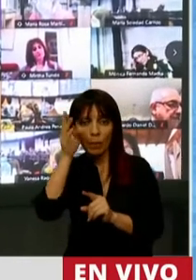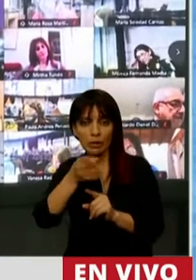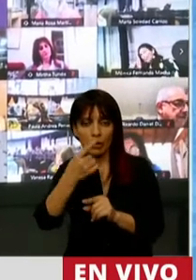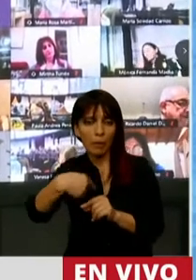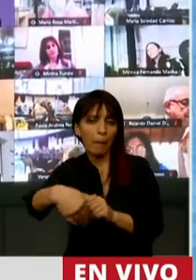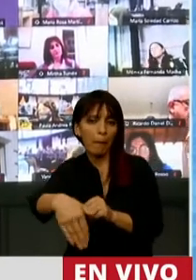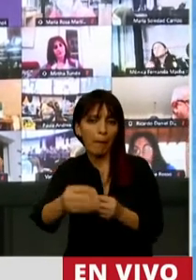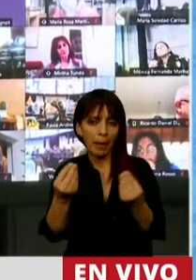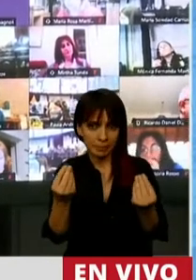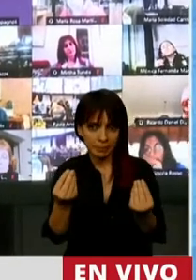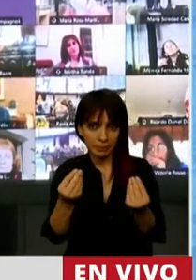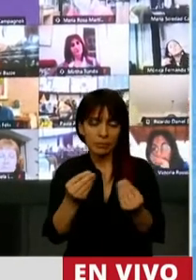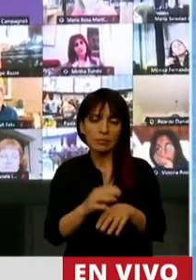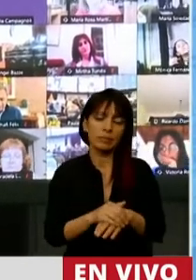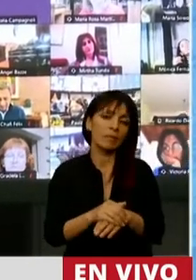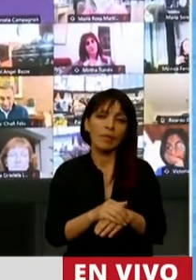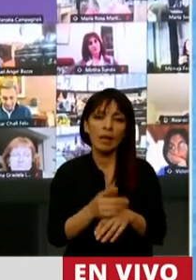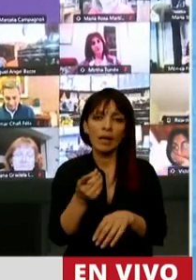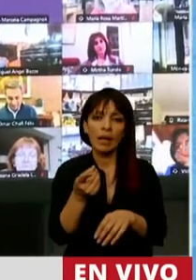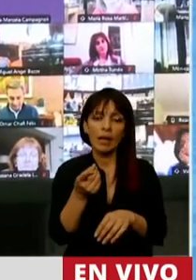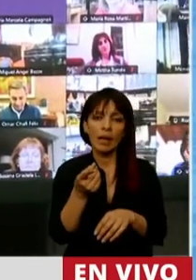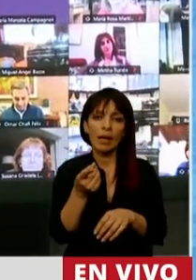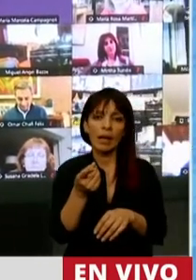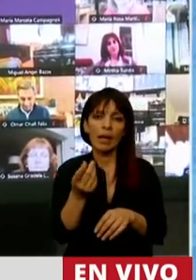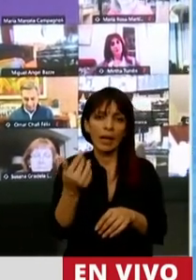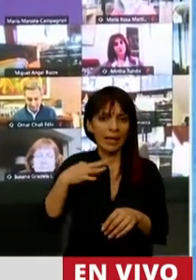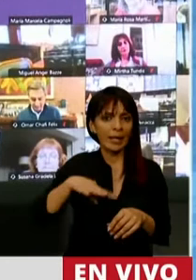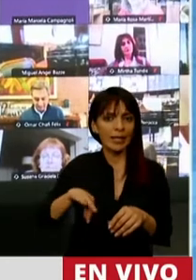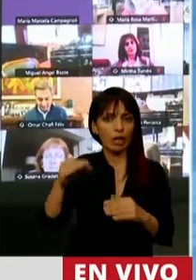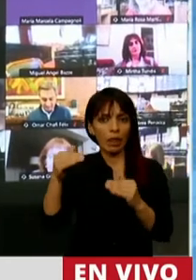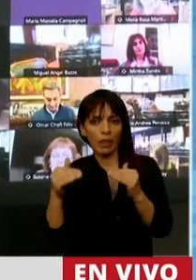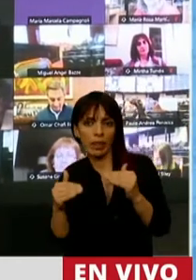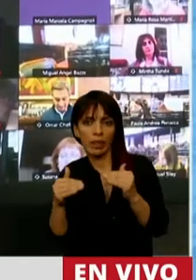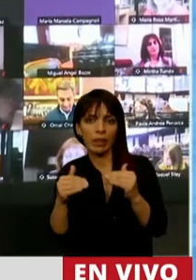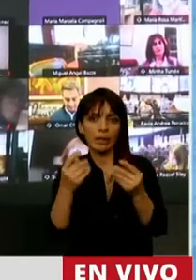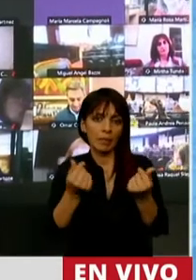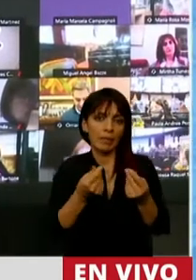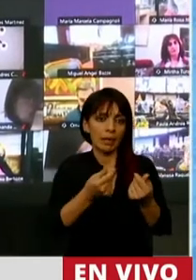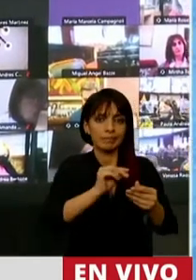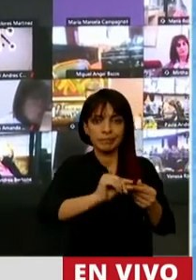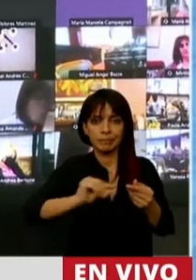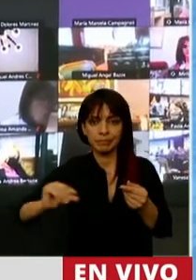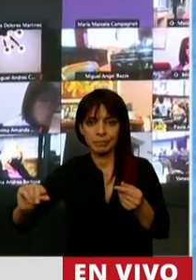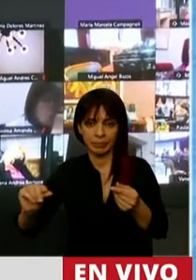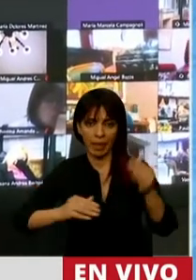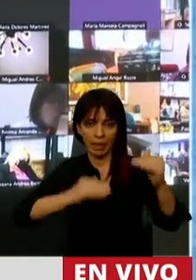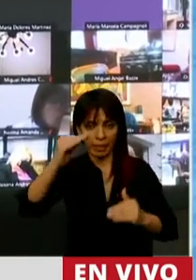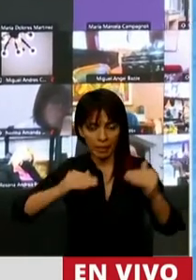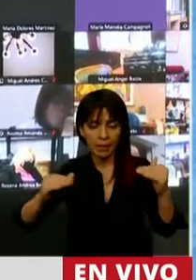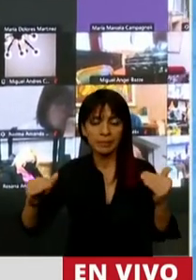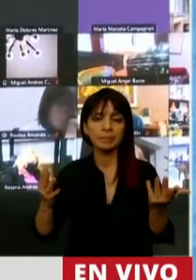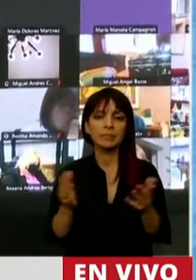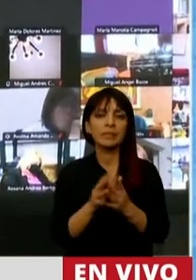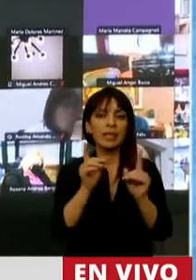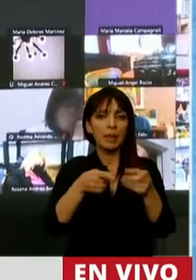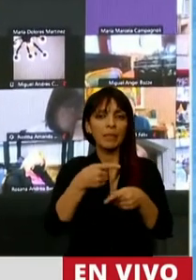generar es una subestimación en los ingresos y una mayor discrecionalidad en el gasto. Y por supuesto que esto hace que